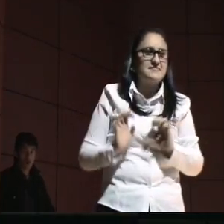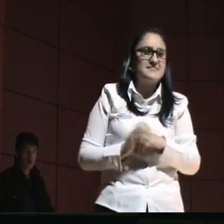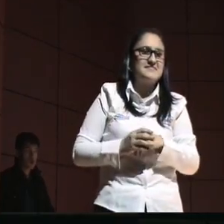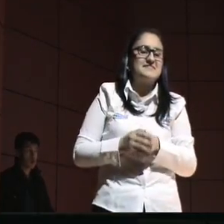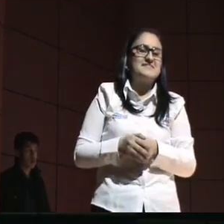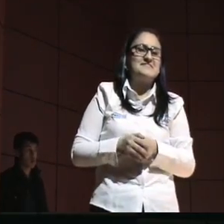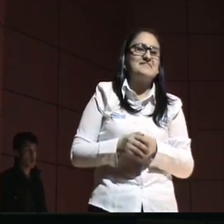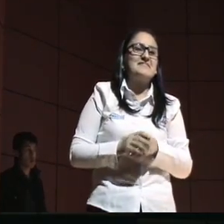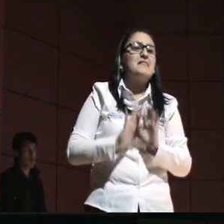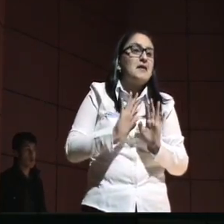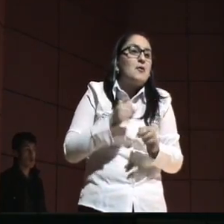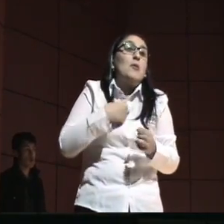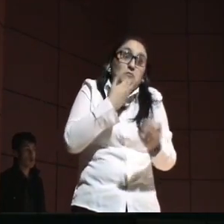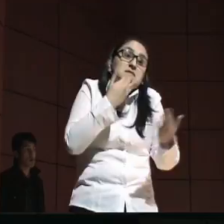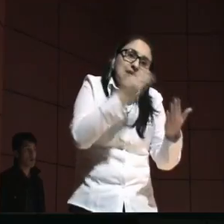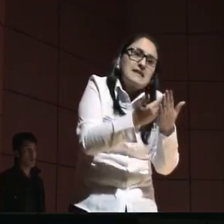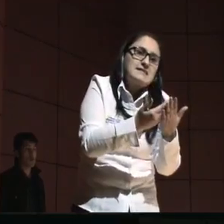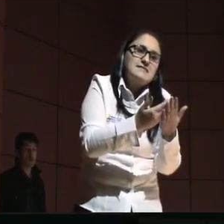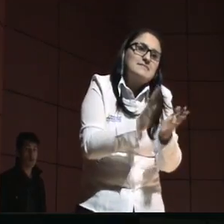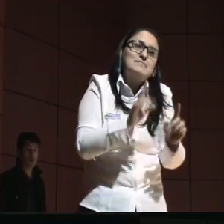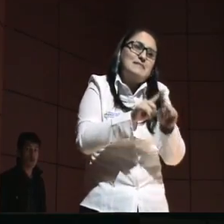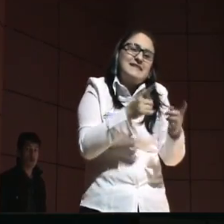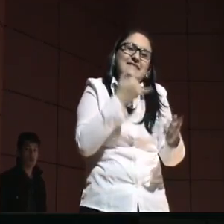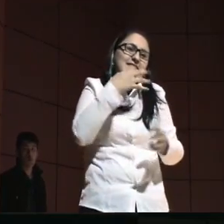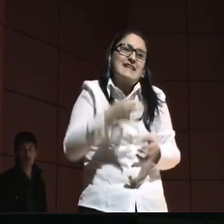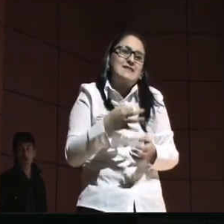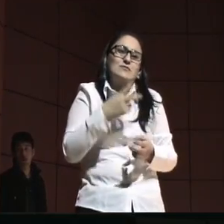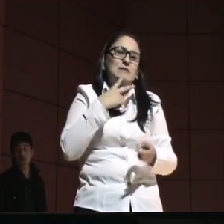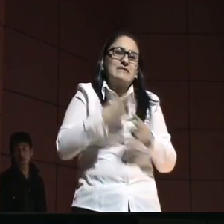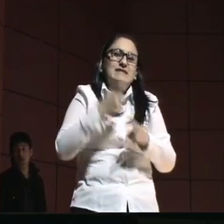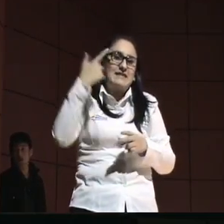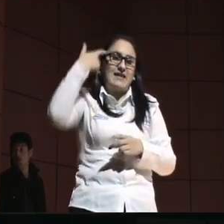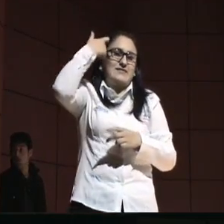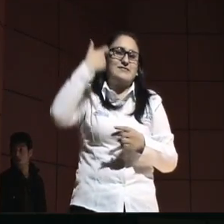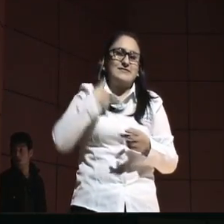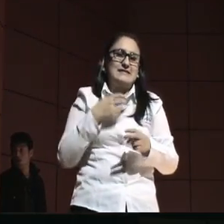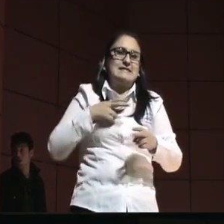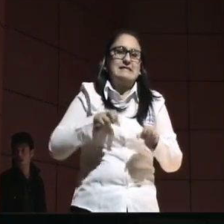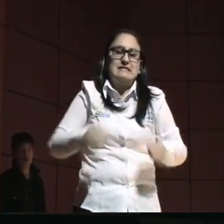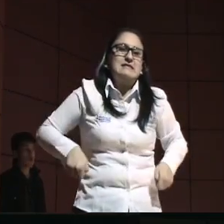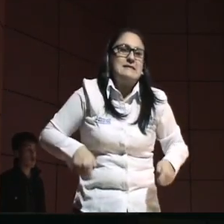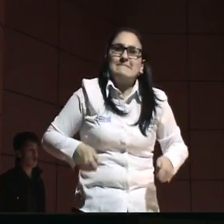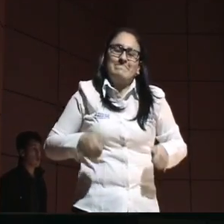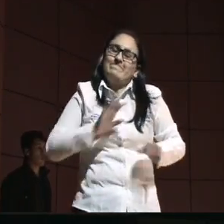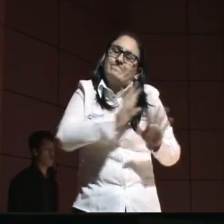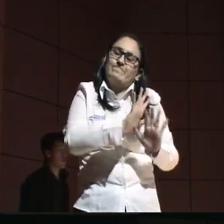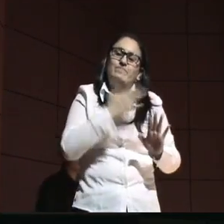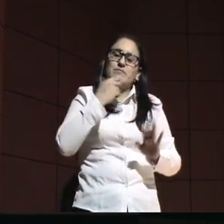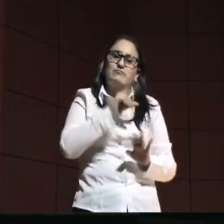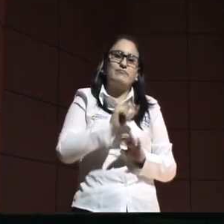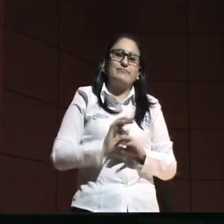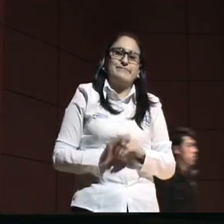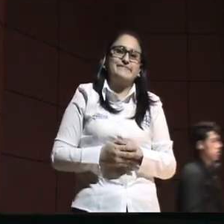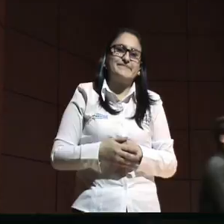subir. Yo le dije: muchas gracias, pero pues en realidad es muy riesgoso y la silla no cabe por la entrada.